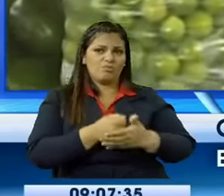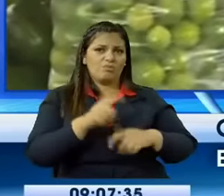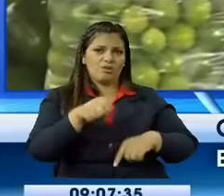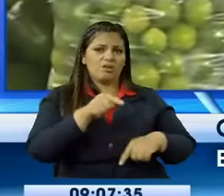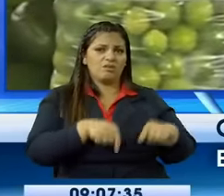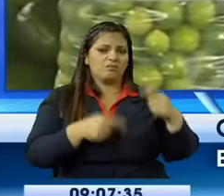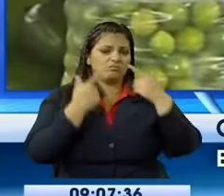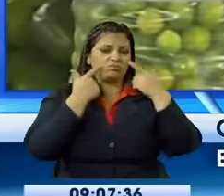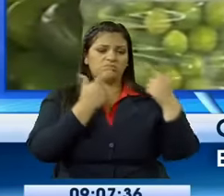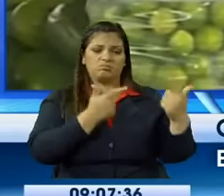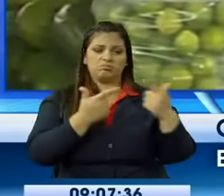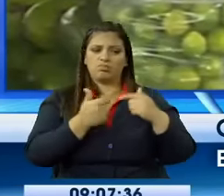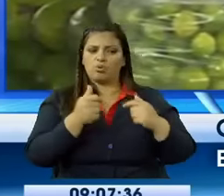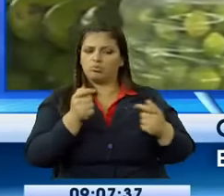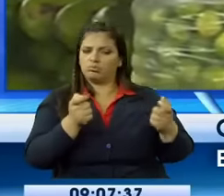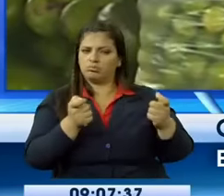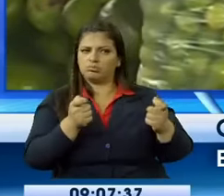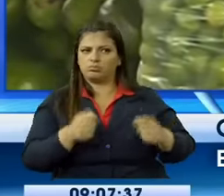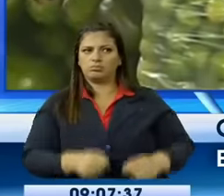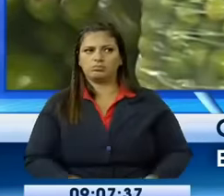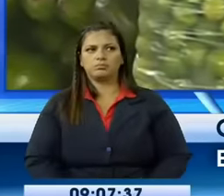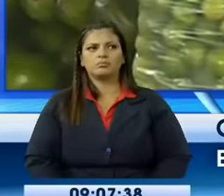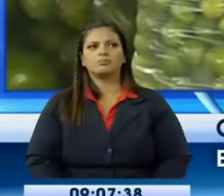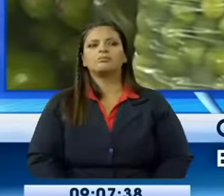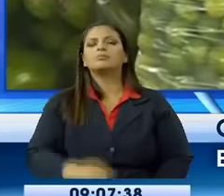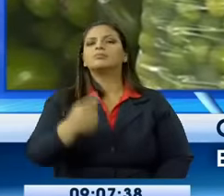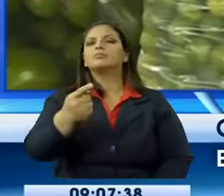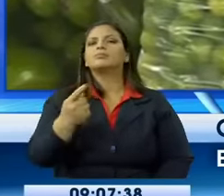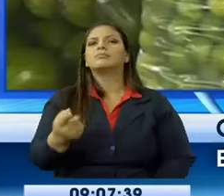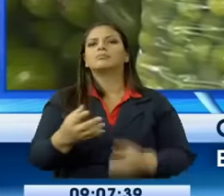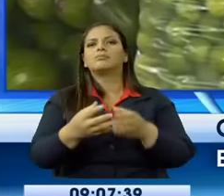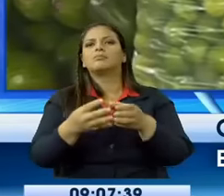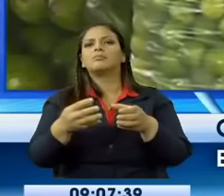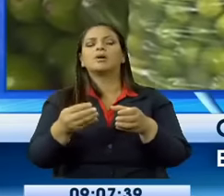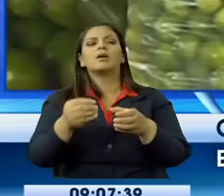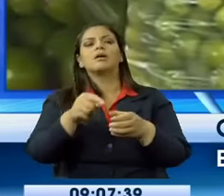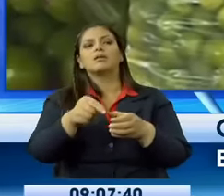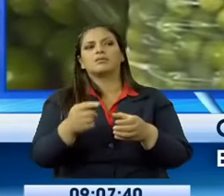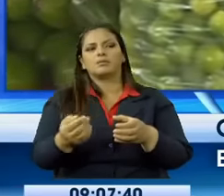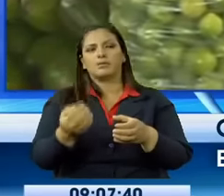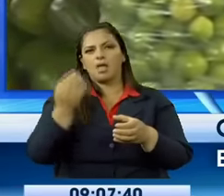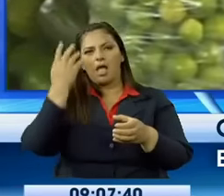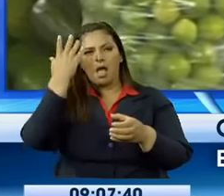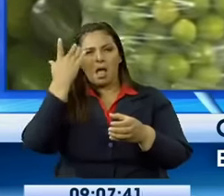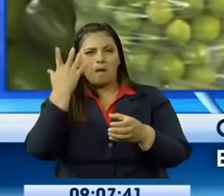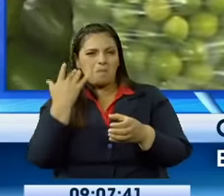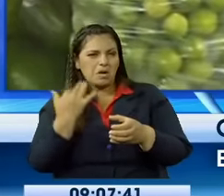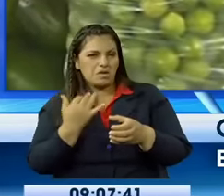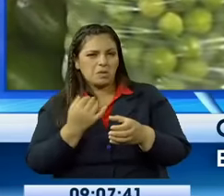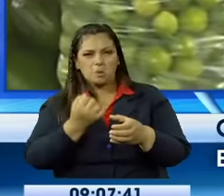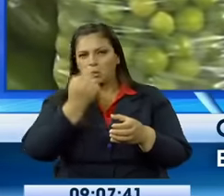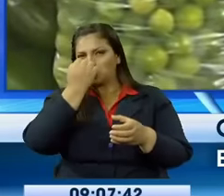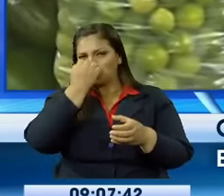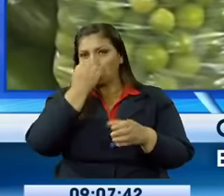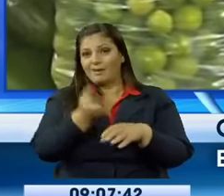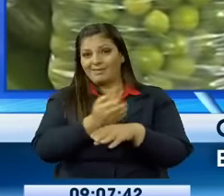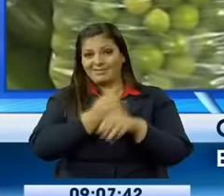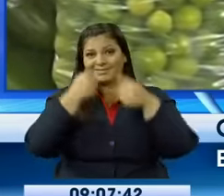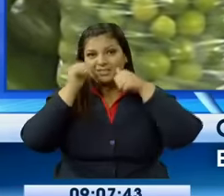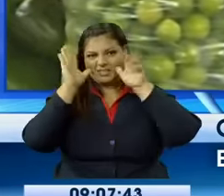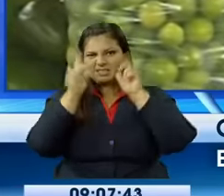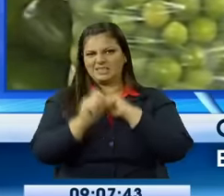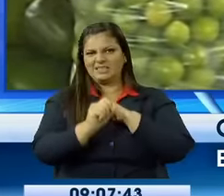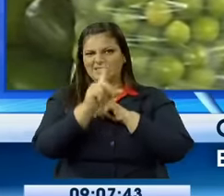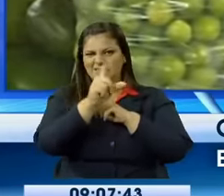estaba sumamente caro en diciembre, el pimiento morrón. El pimiento morrón, como es parte también del arroz navideño, claro, es parte de las